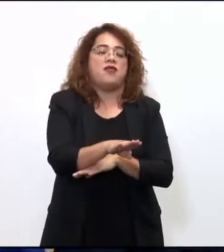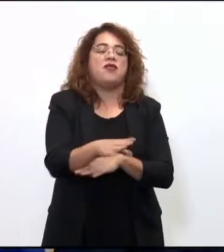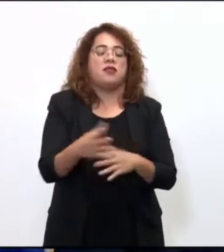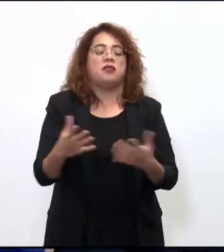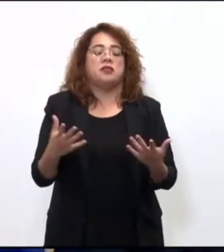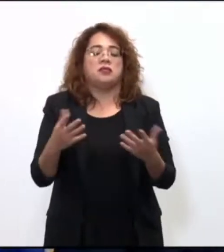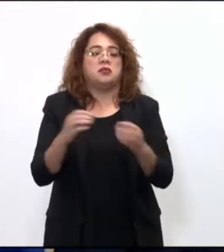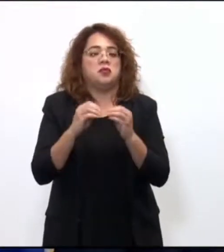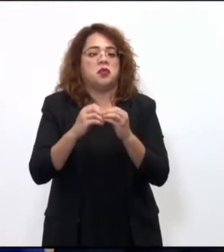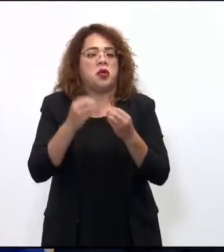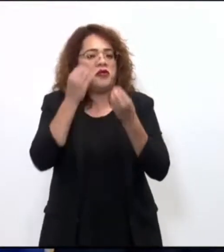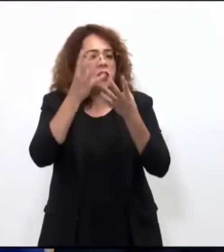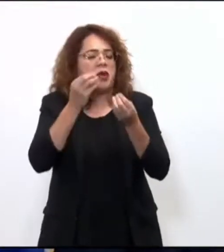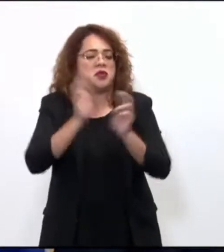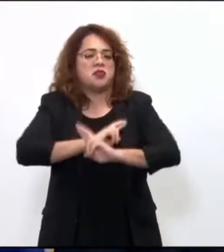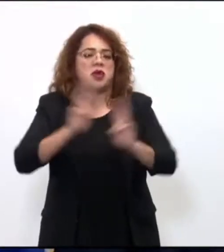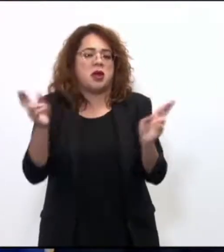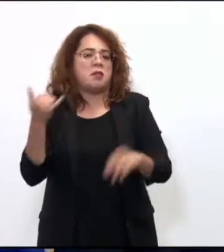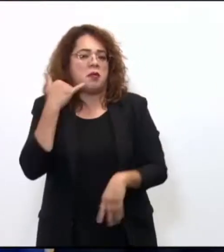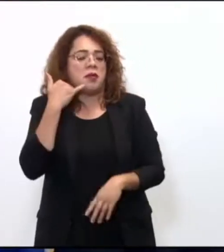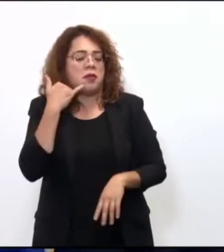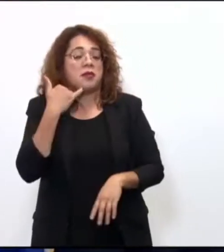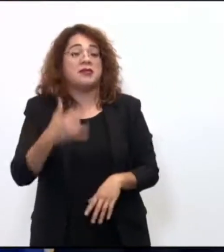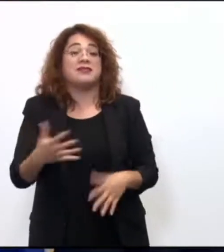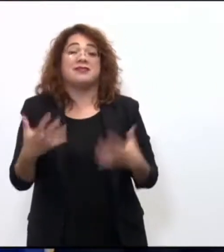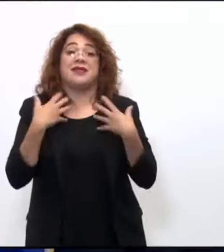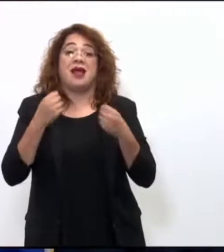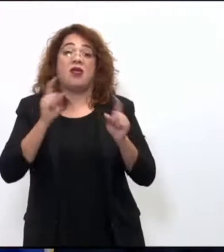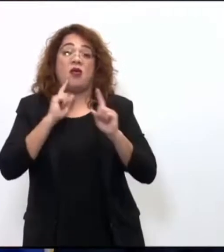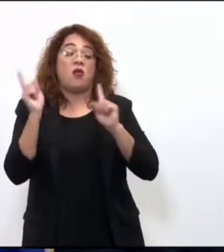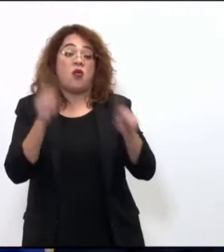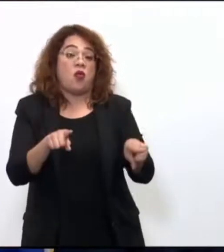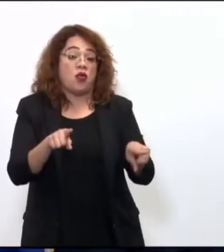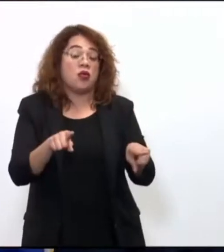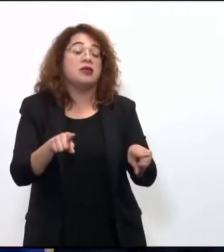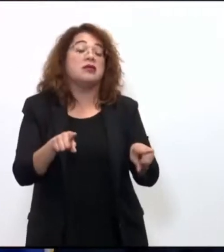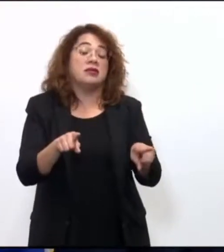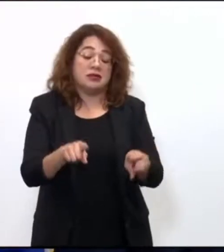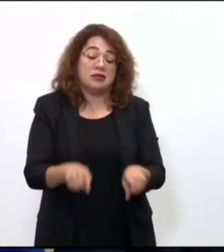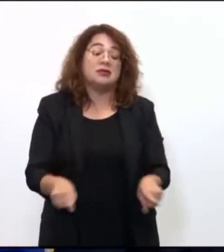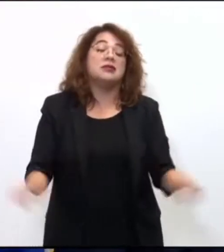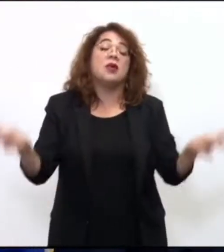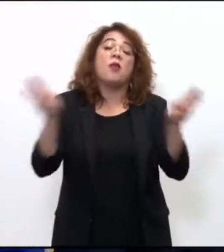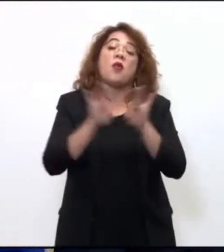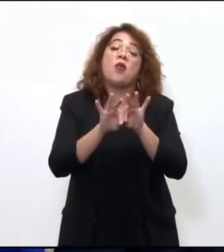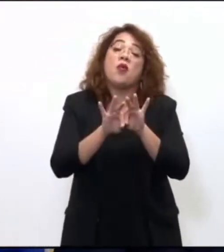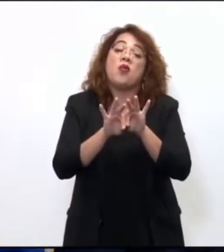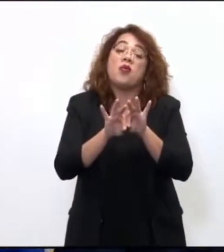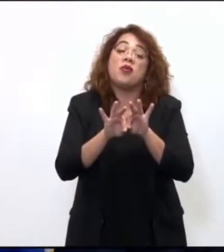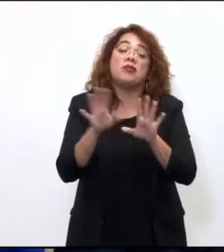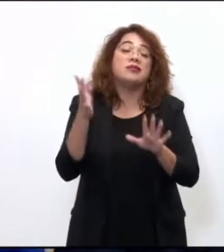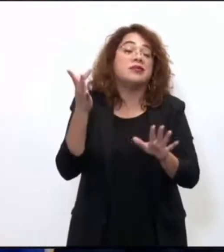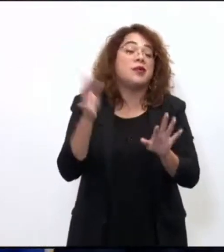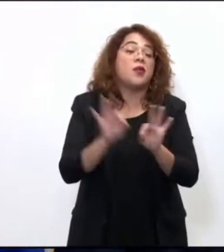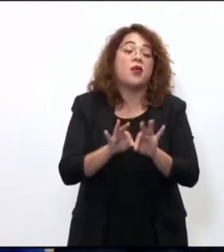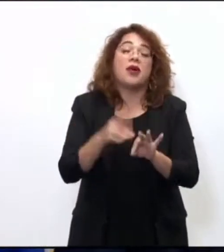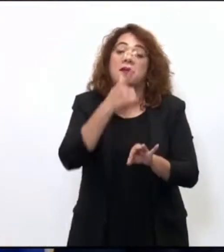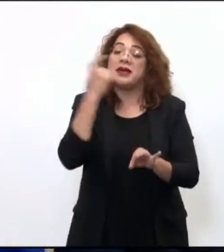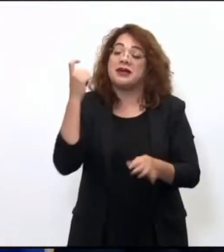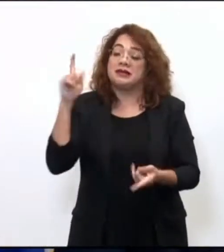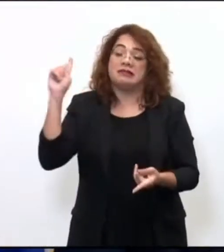información. La orden de salud está creada para reducir la transmisión de